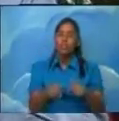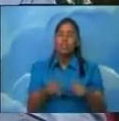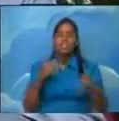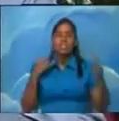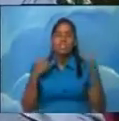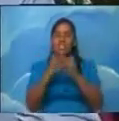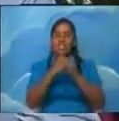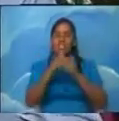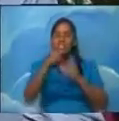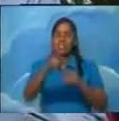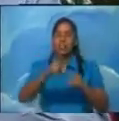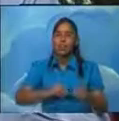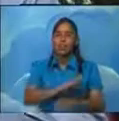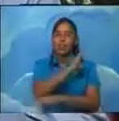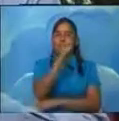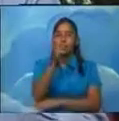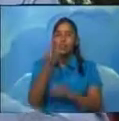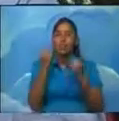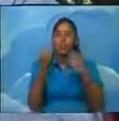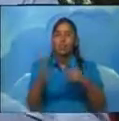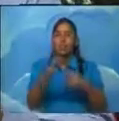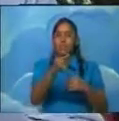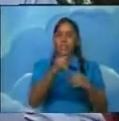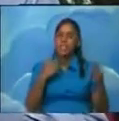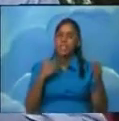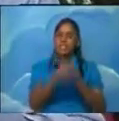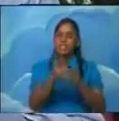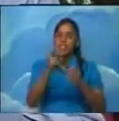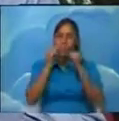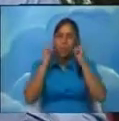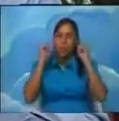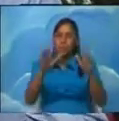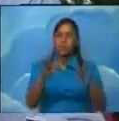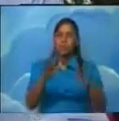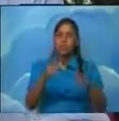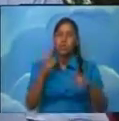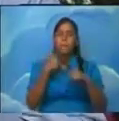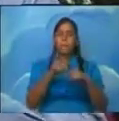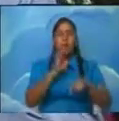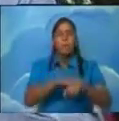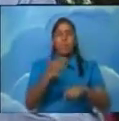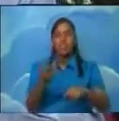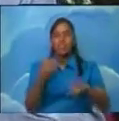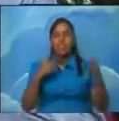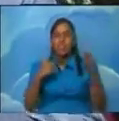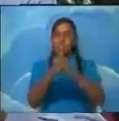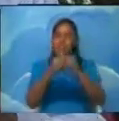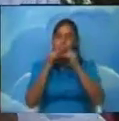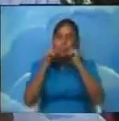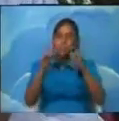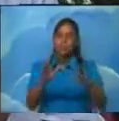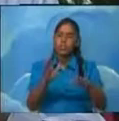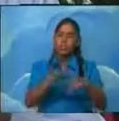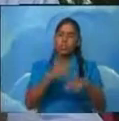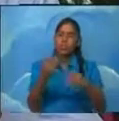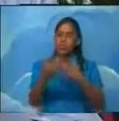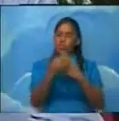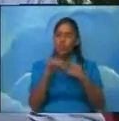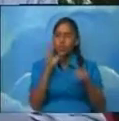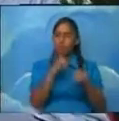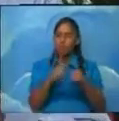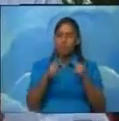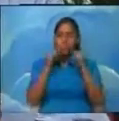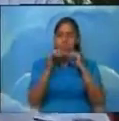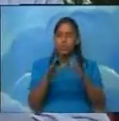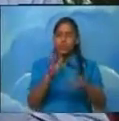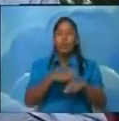cierra el cielo? ¿Cuántas personas hoy se les cierra la bendición? Pero ¿por qué se te está cerrando la bendición? Acá estamos viendo